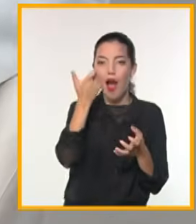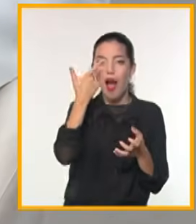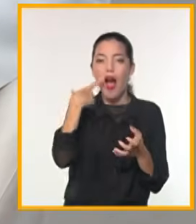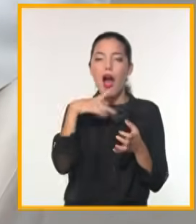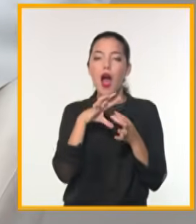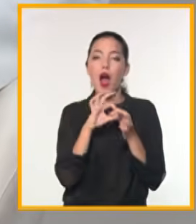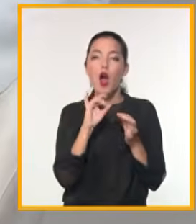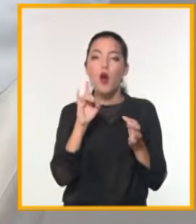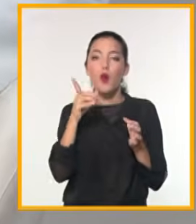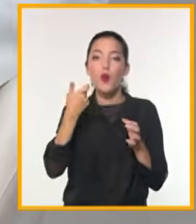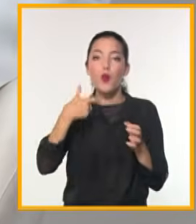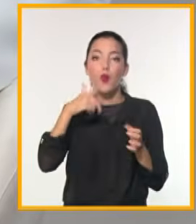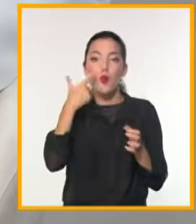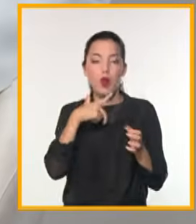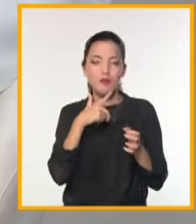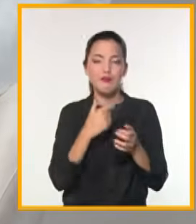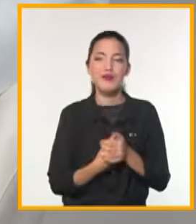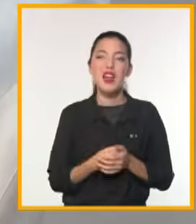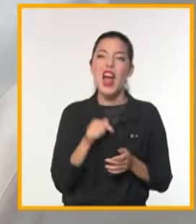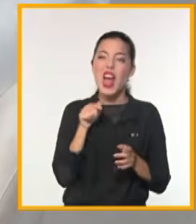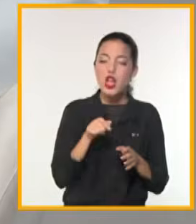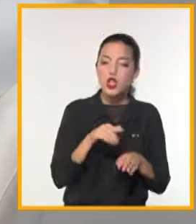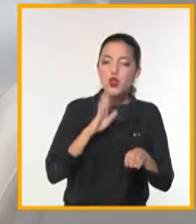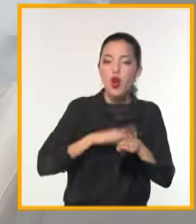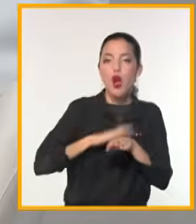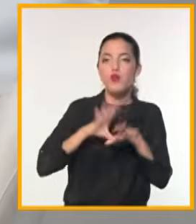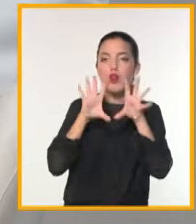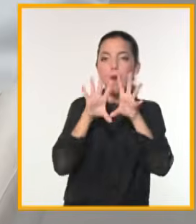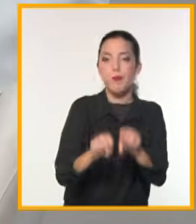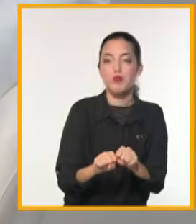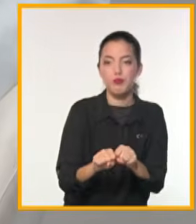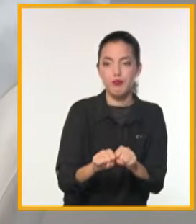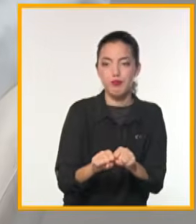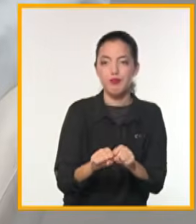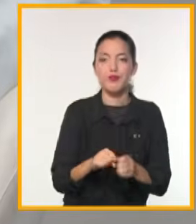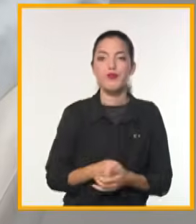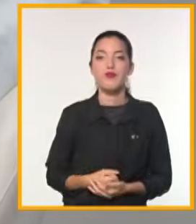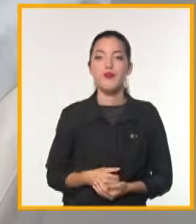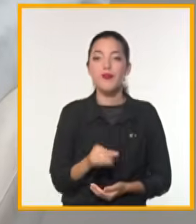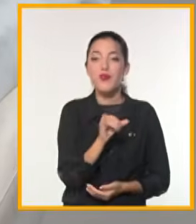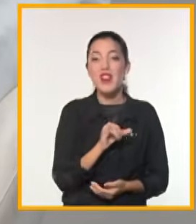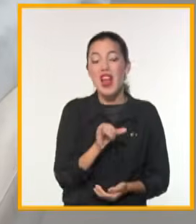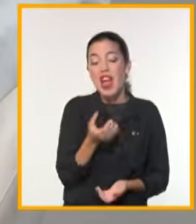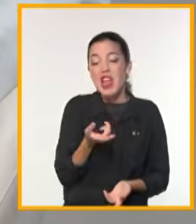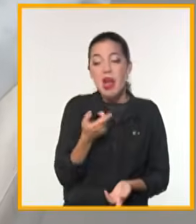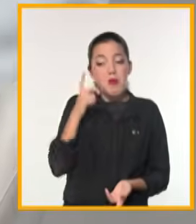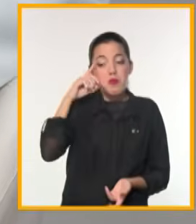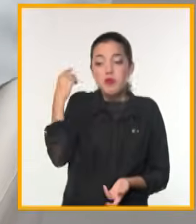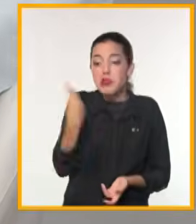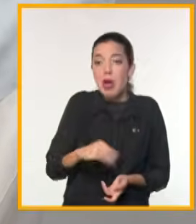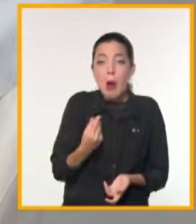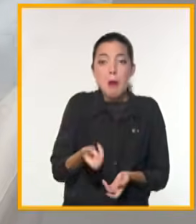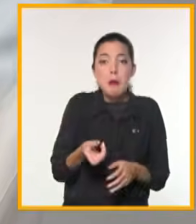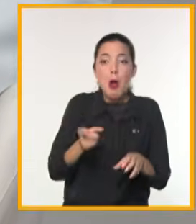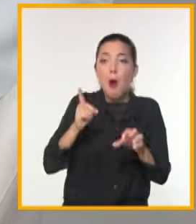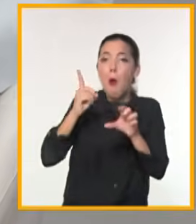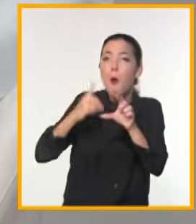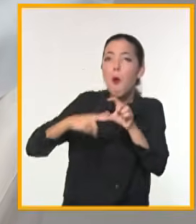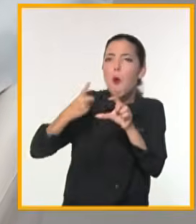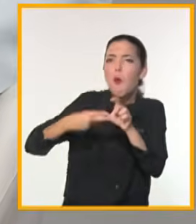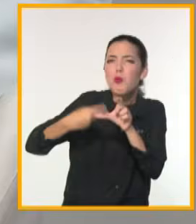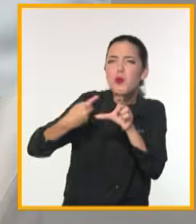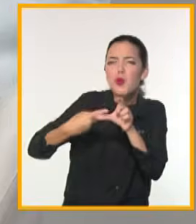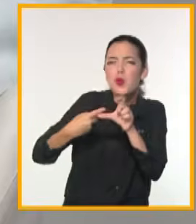La acusaron de comunista. Mi mamá no sabía lo que era el comunismo, la pobre, si ella no tenía